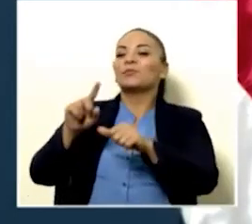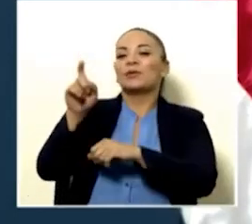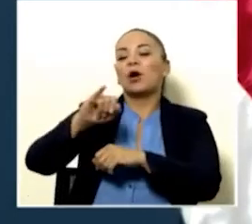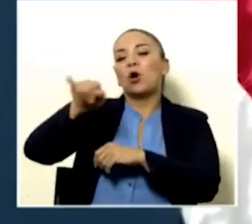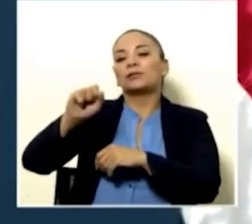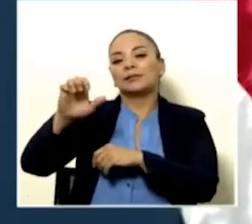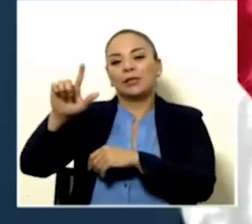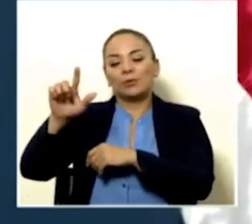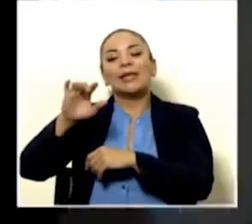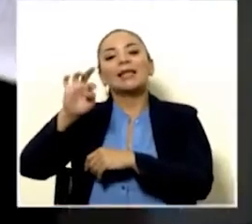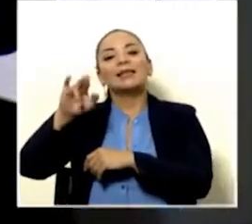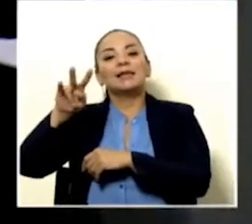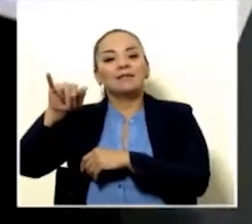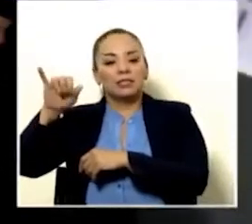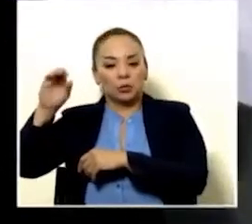Luis Rodríguez de Trivisión.